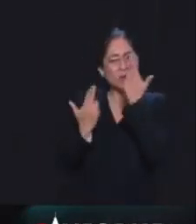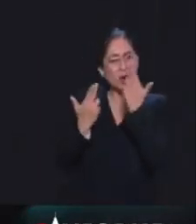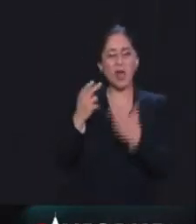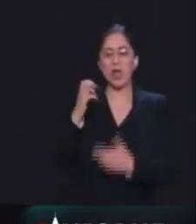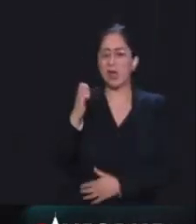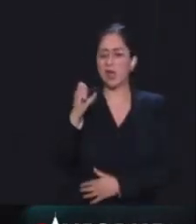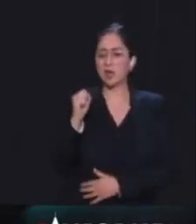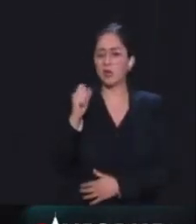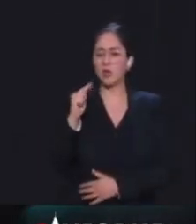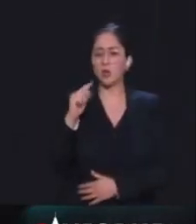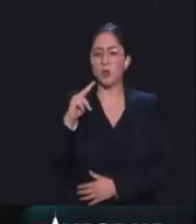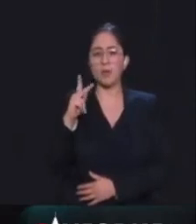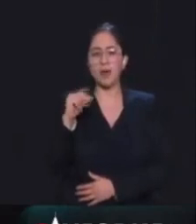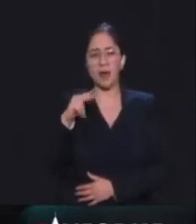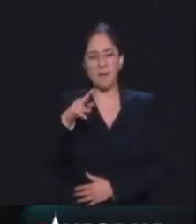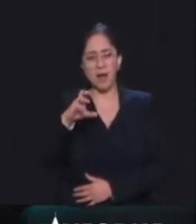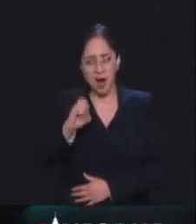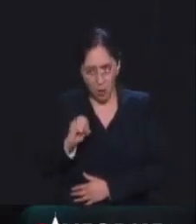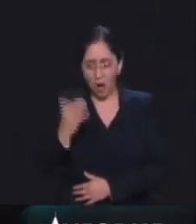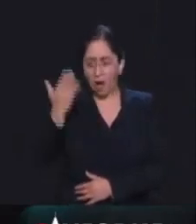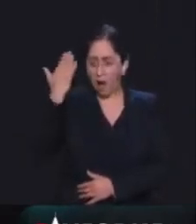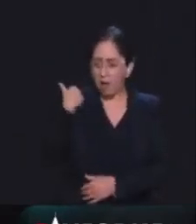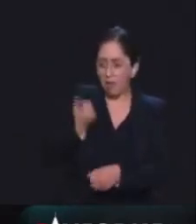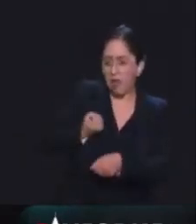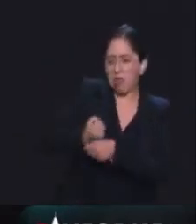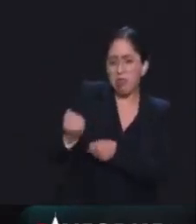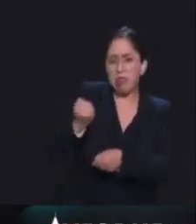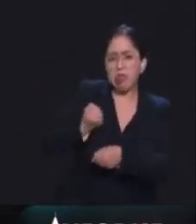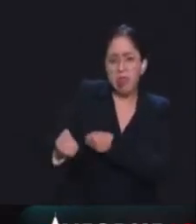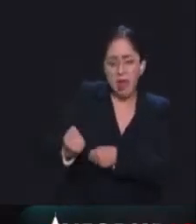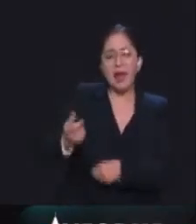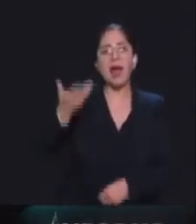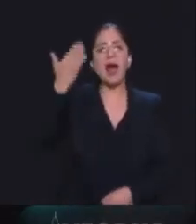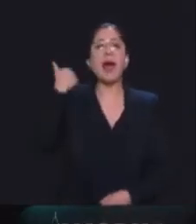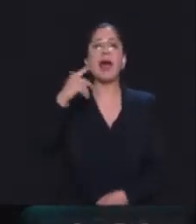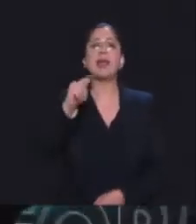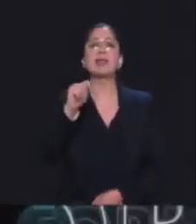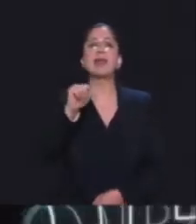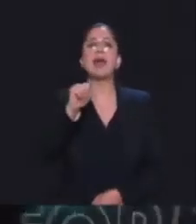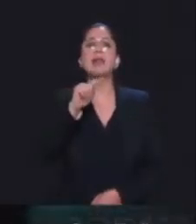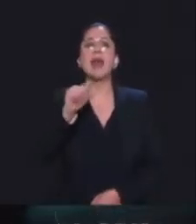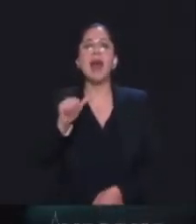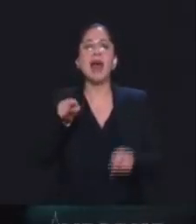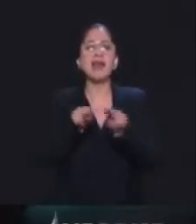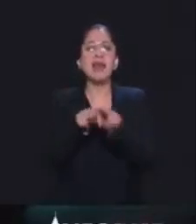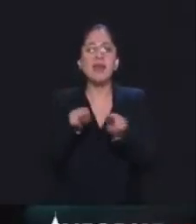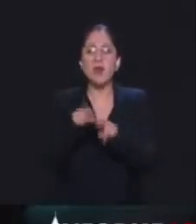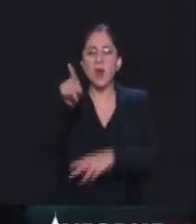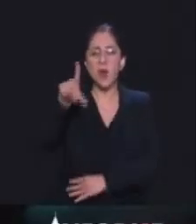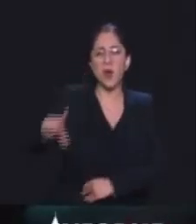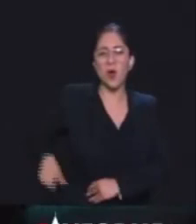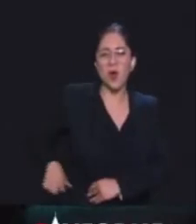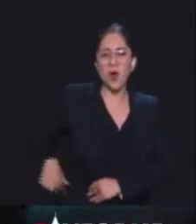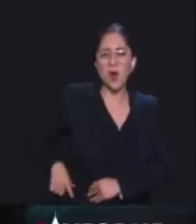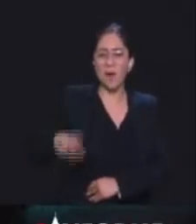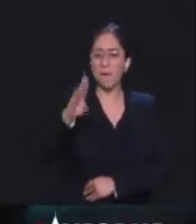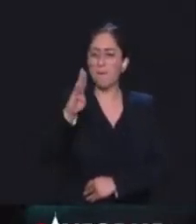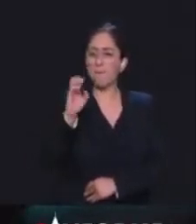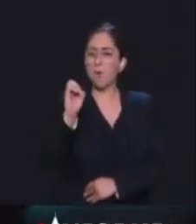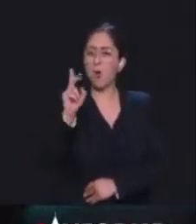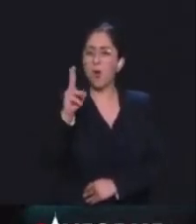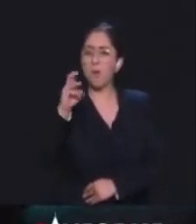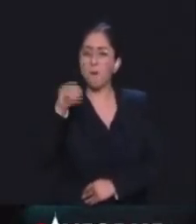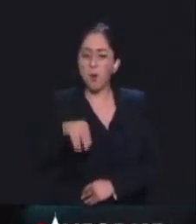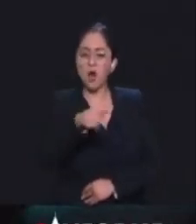fue sometida vil y sangrientamente, y el tataranieto del gobernante de aquel entonces, uno de los Borbón, estaba sentado